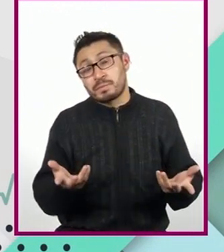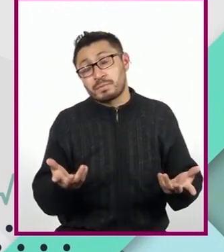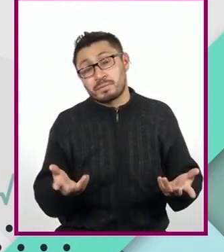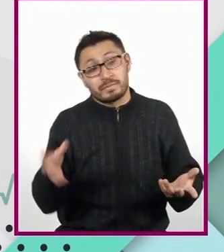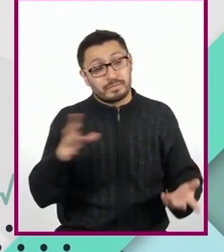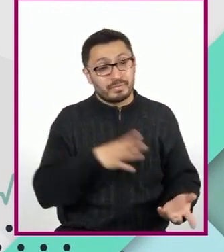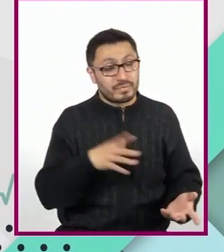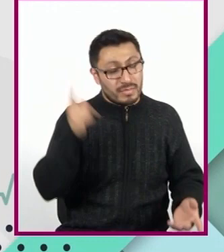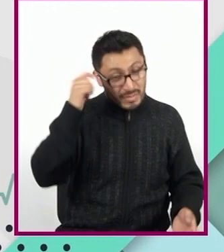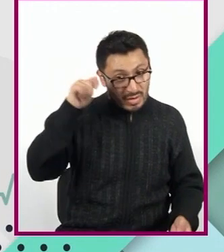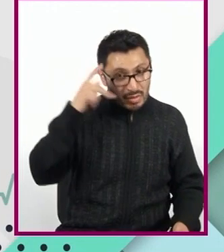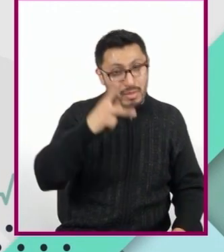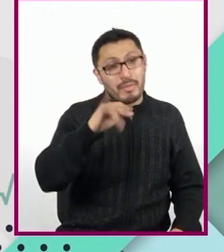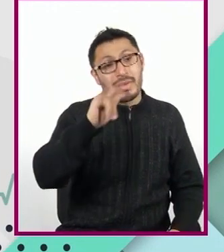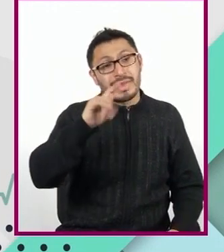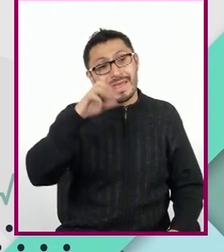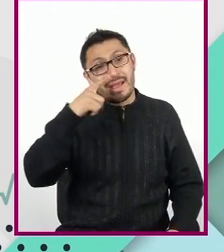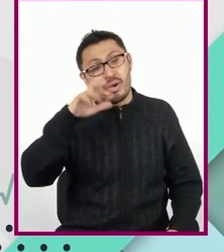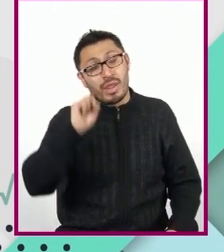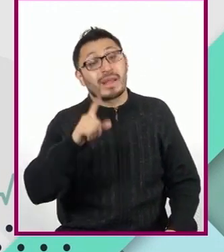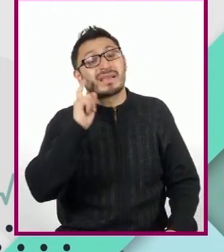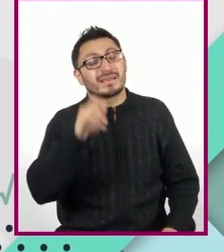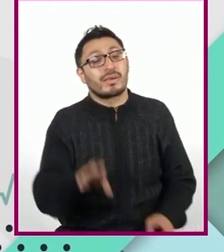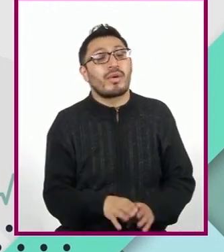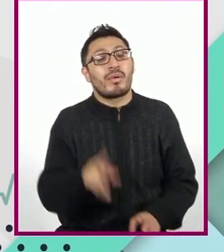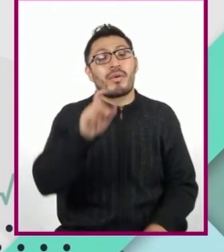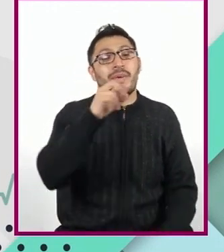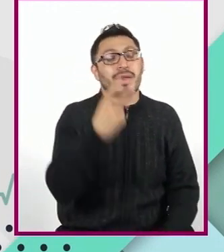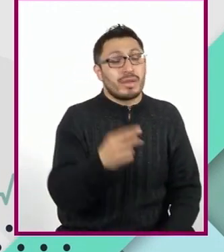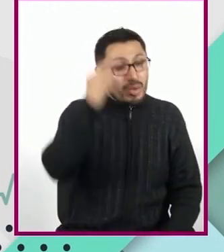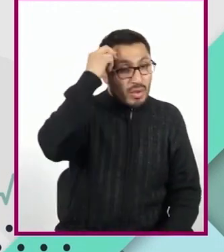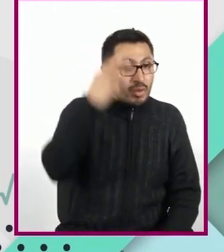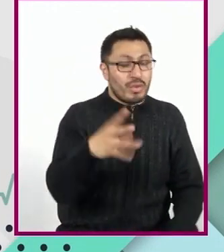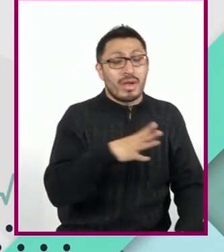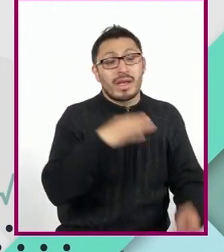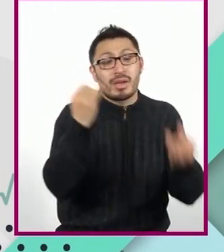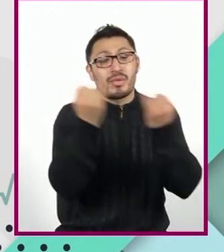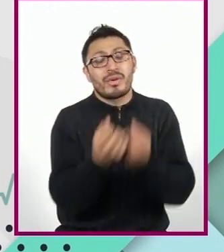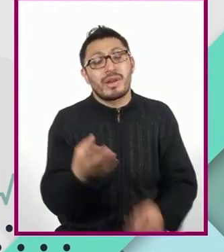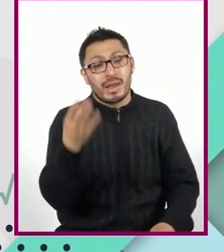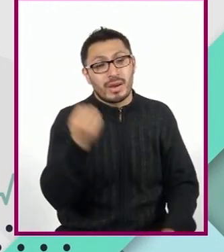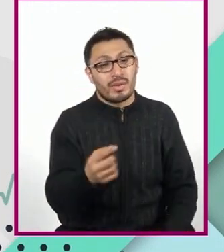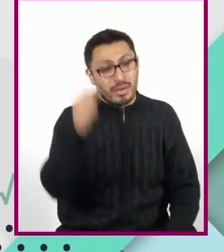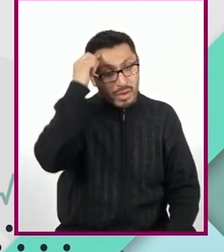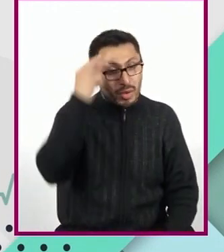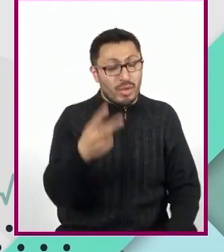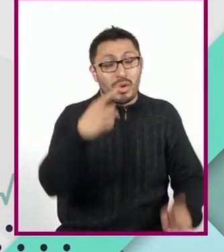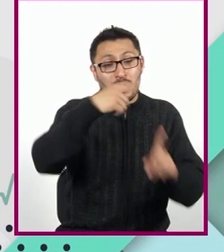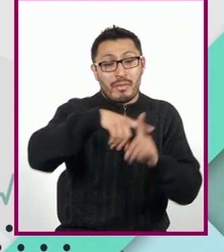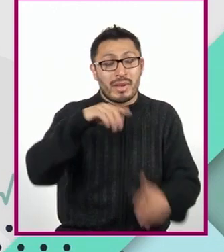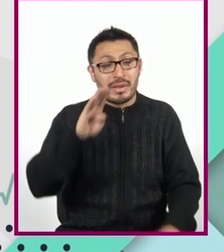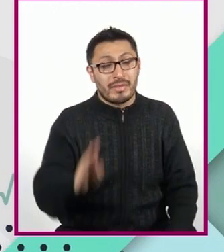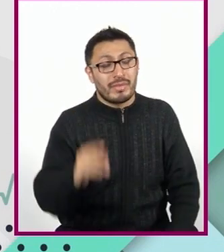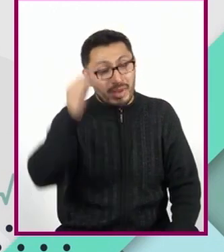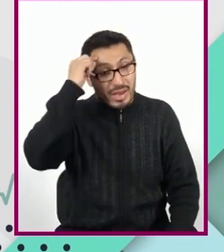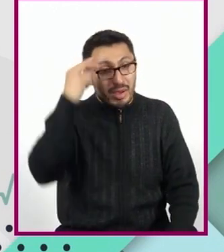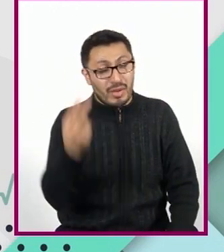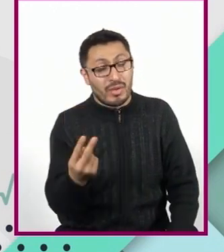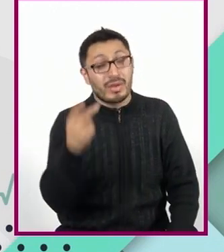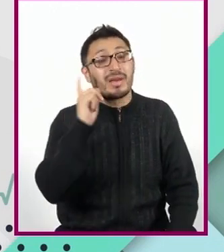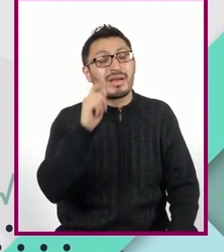Tenemos por el teorema de Pitágoras que 22 al cuadrado es igual a 9 al cuadrado, más la altura al cuadrado, la